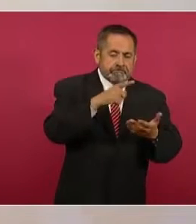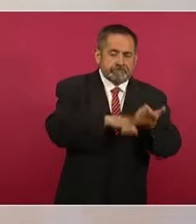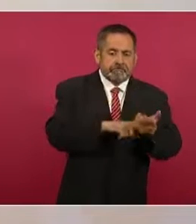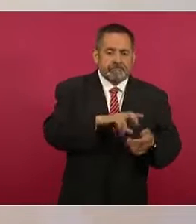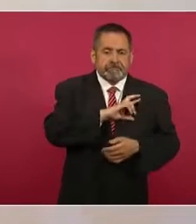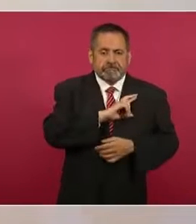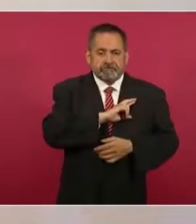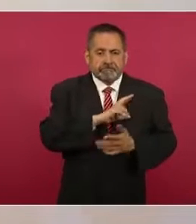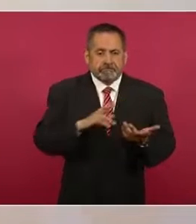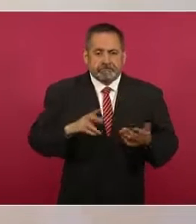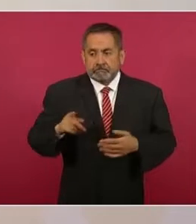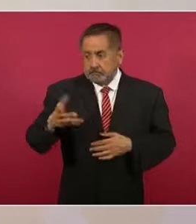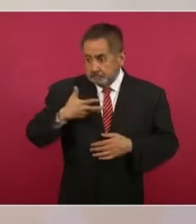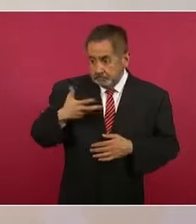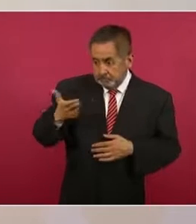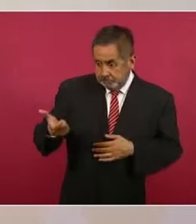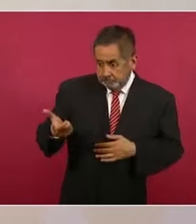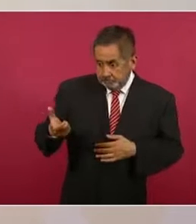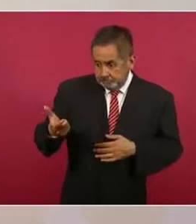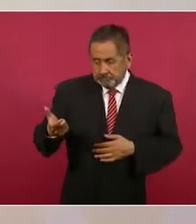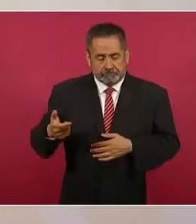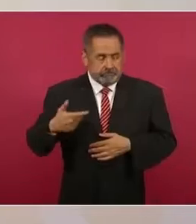quienes tuviesen para pagar colegiaturas,